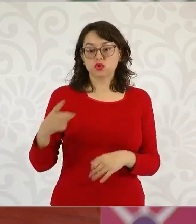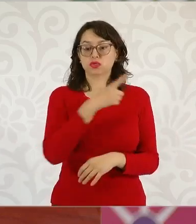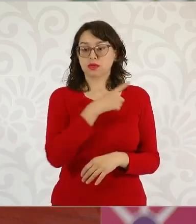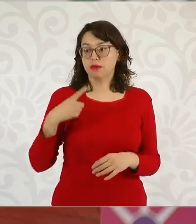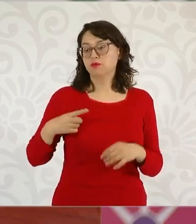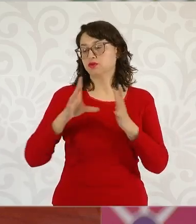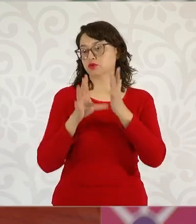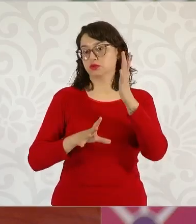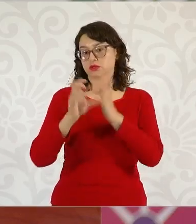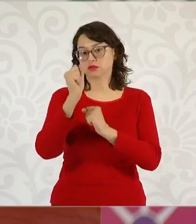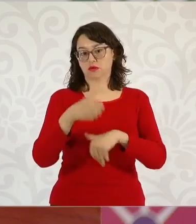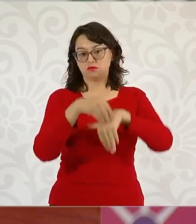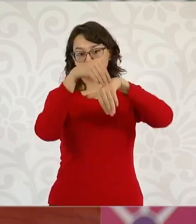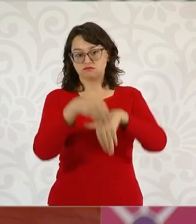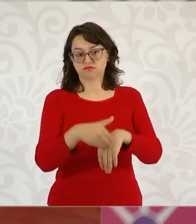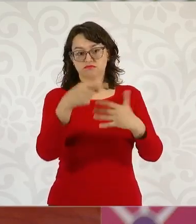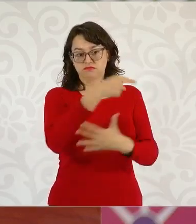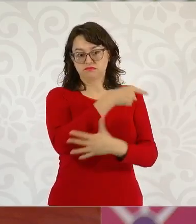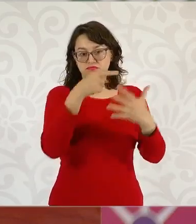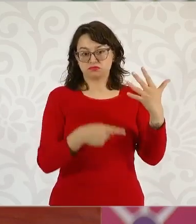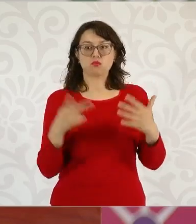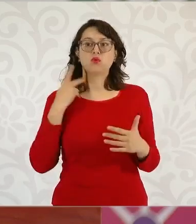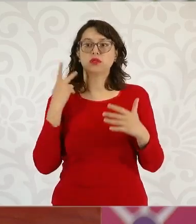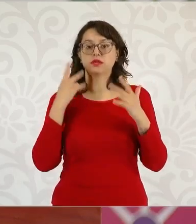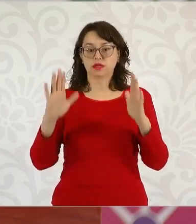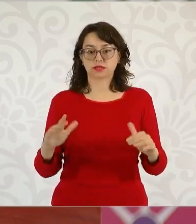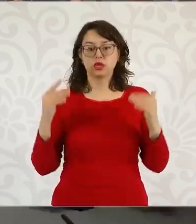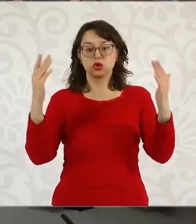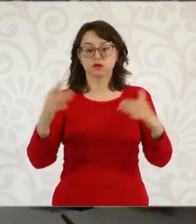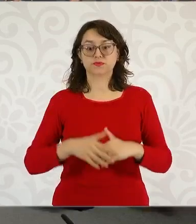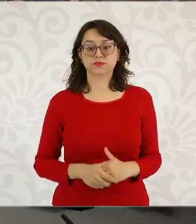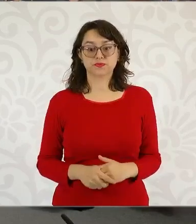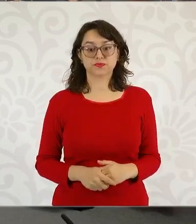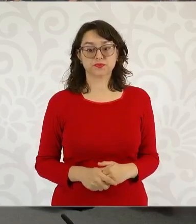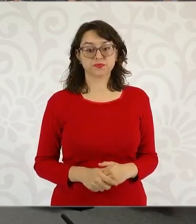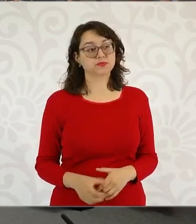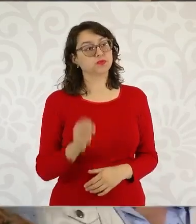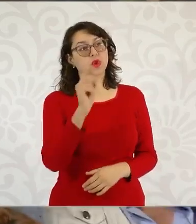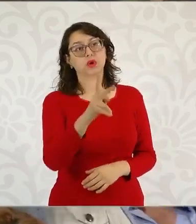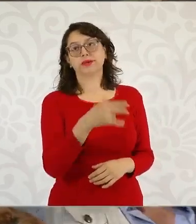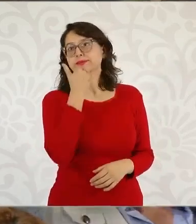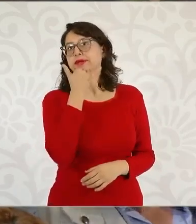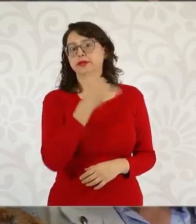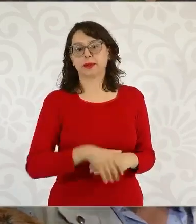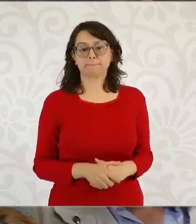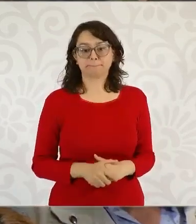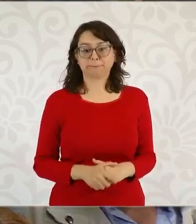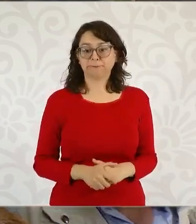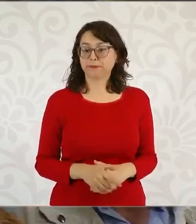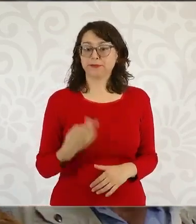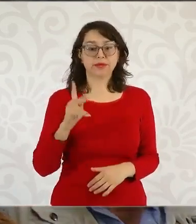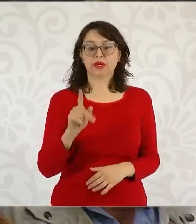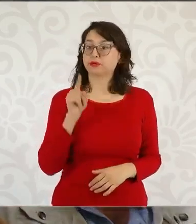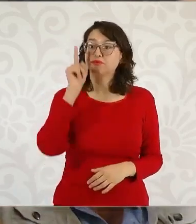doctrina, que es la doctrina de la política exterior de México. Ok, disculpe, Presidenta, Sí. Nada más es un